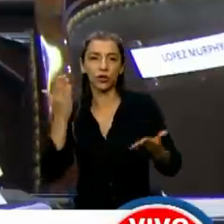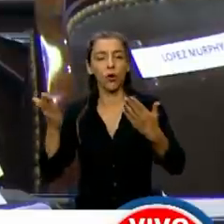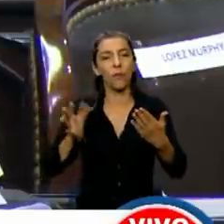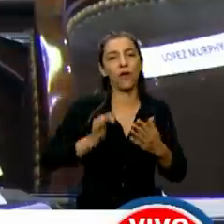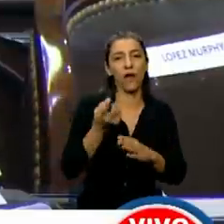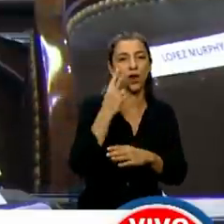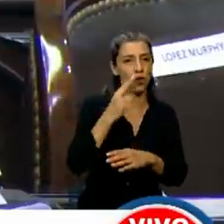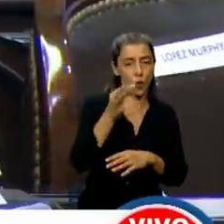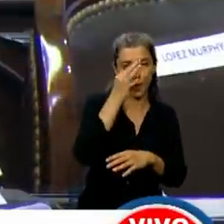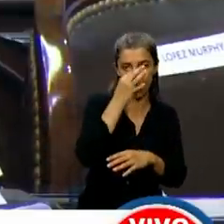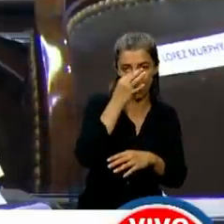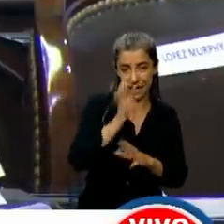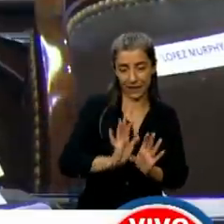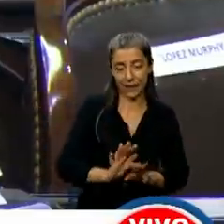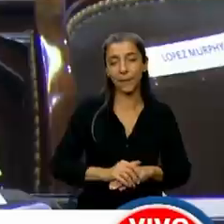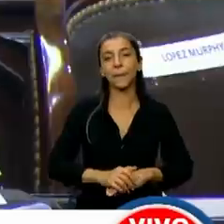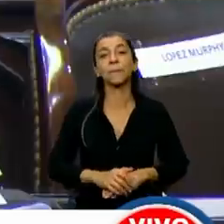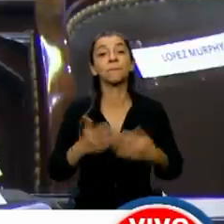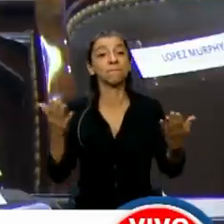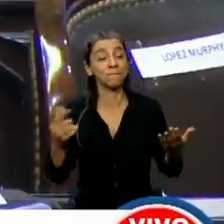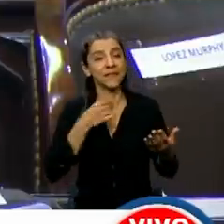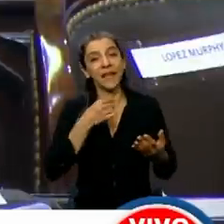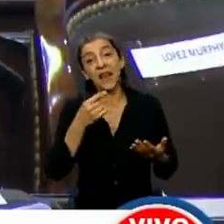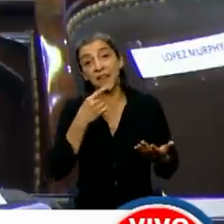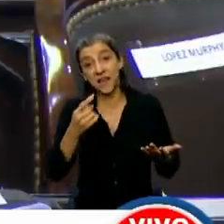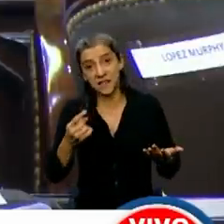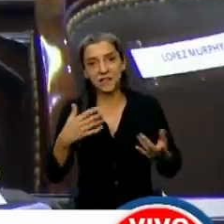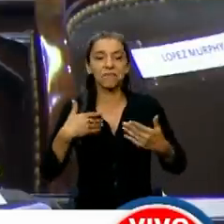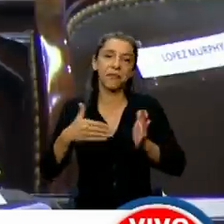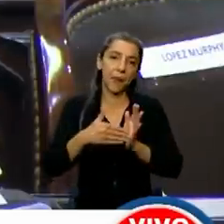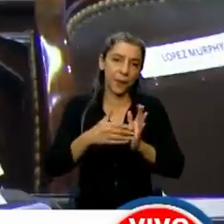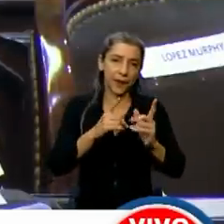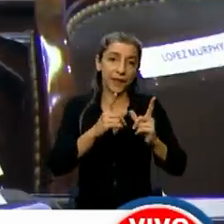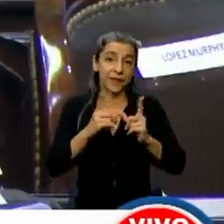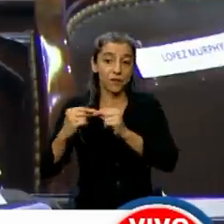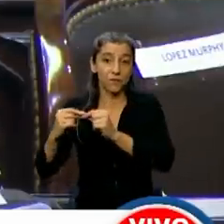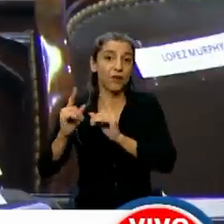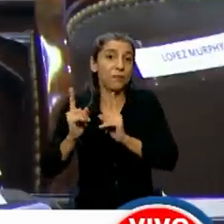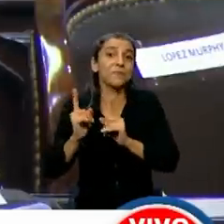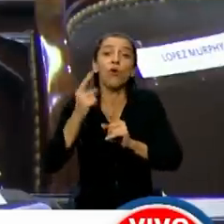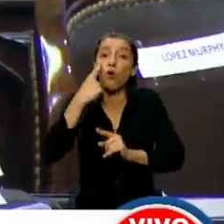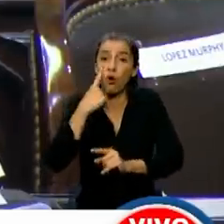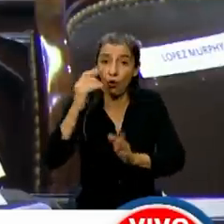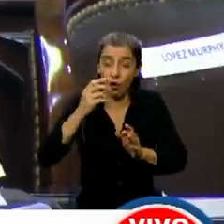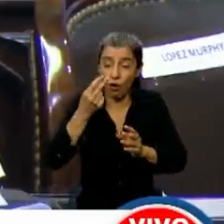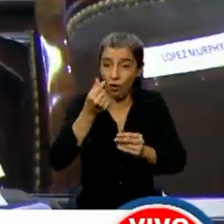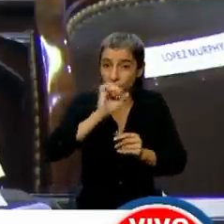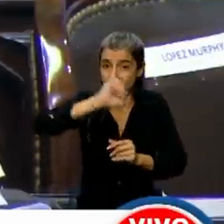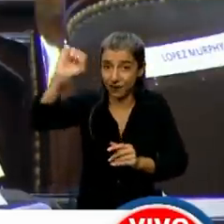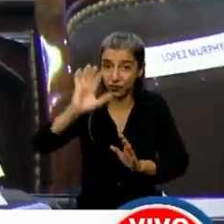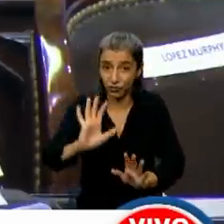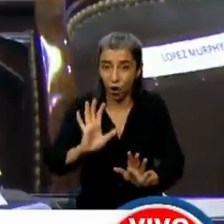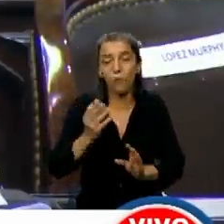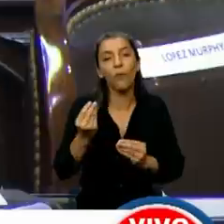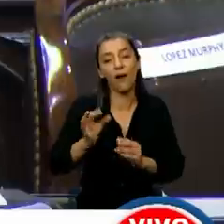en términos reales es decir según las cifras corregidas por la inflación tengamos en cuenta que el año